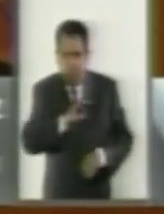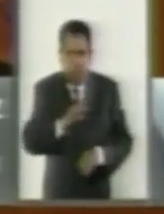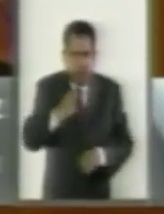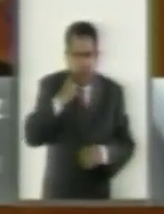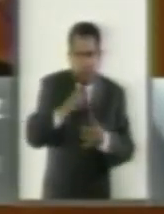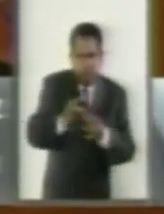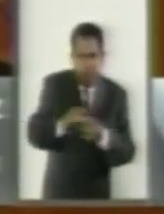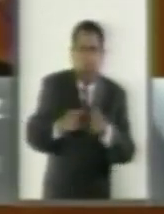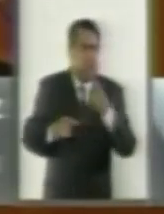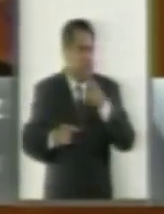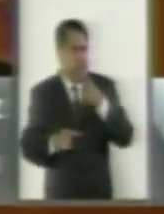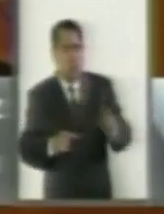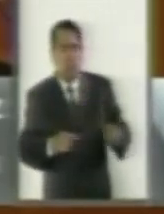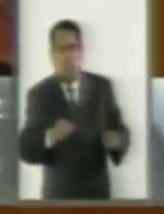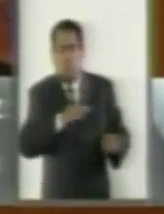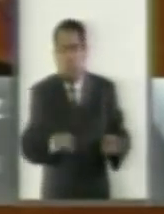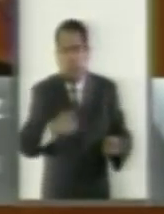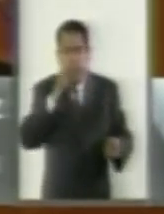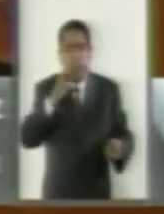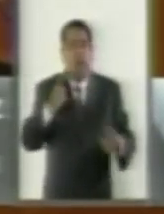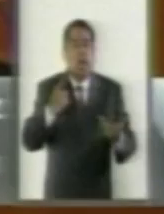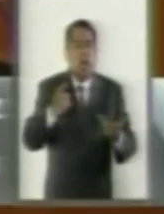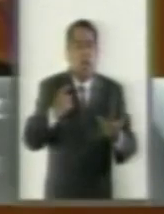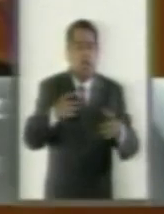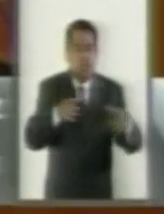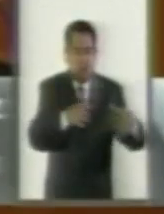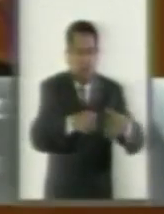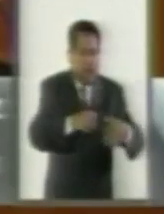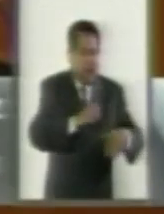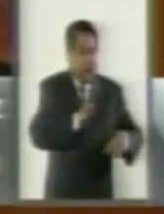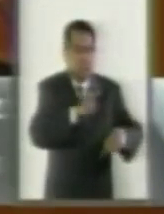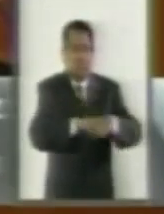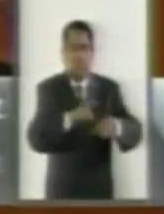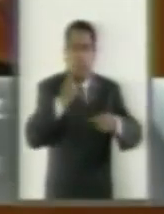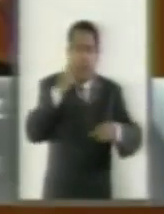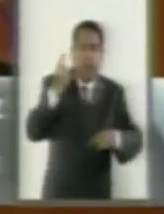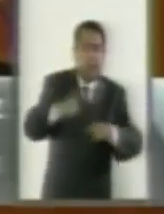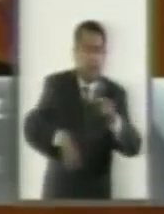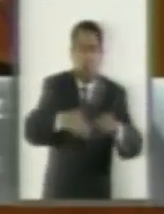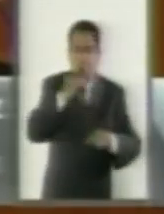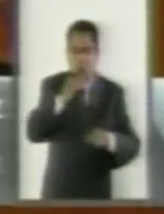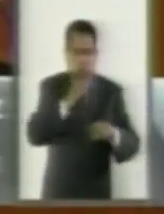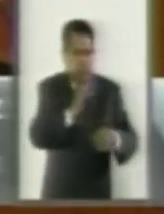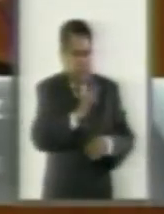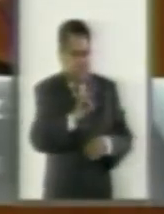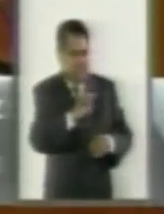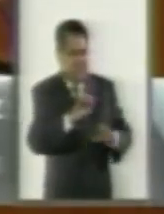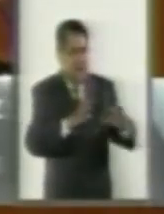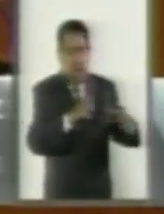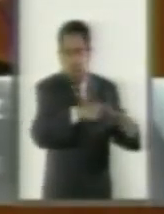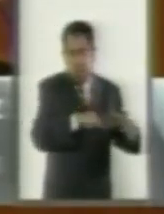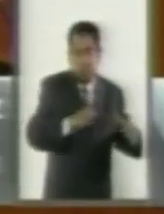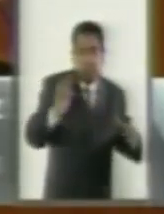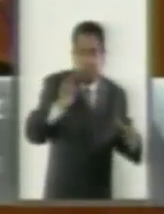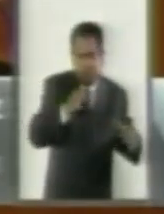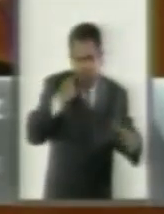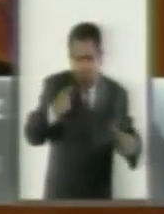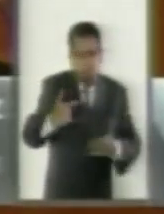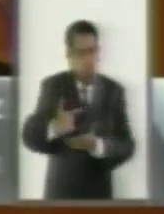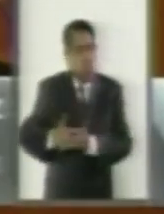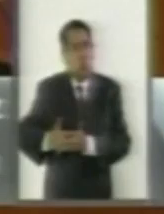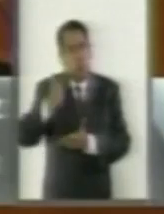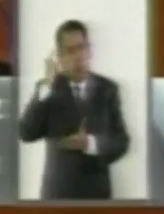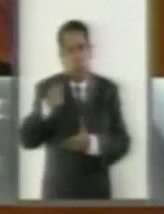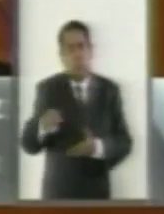las denuncias correspondientes para la Fiscalía Especializada en Combate a la Corrupción cuando se constituyan anomalías graves que